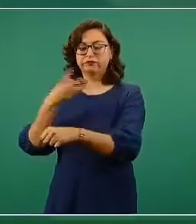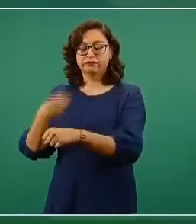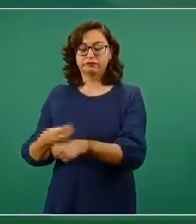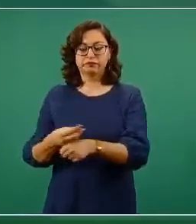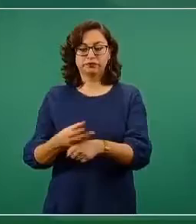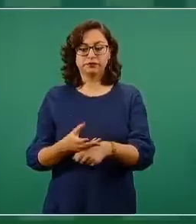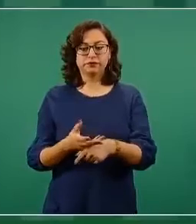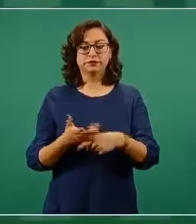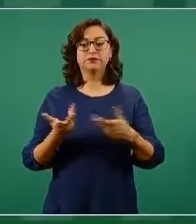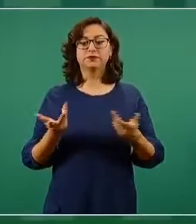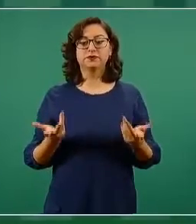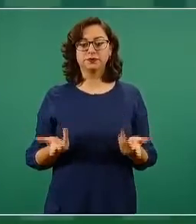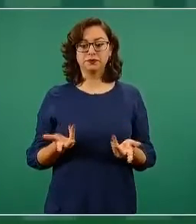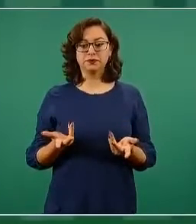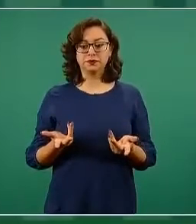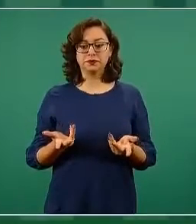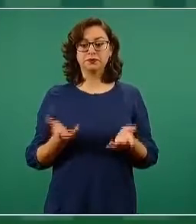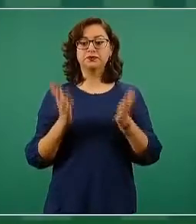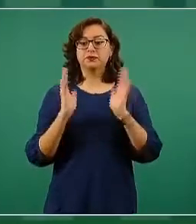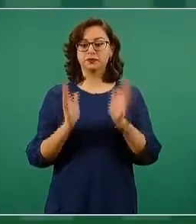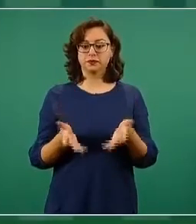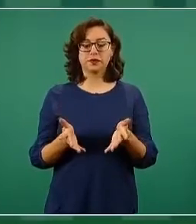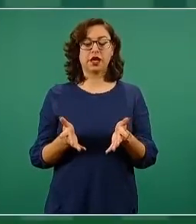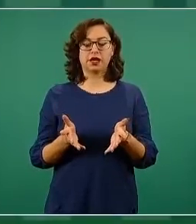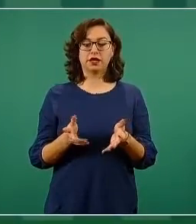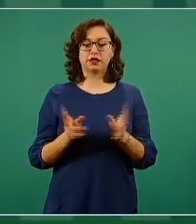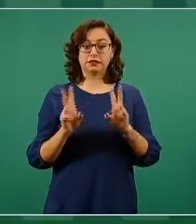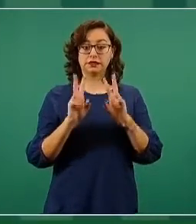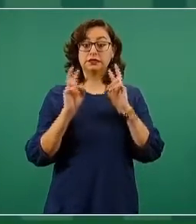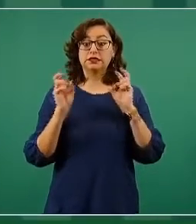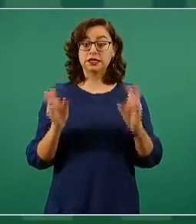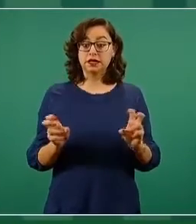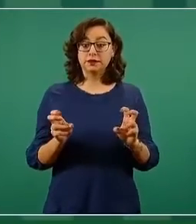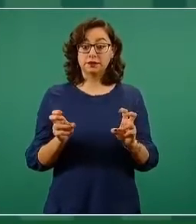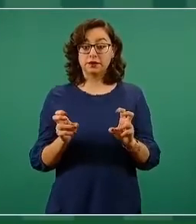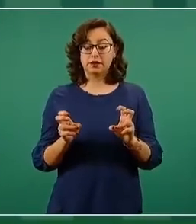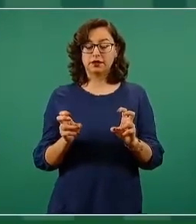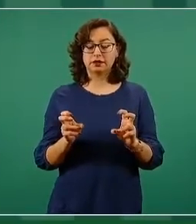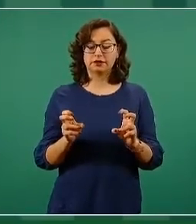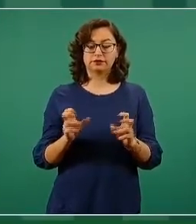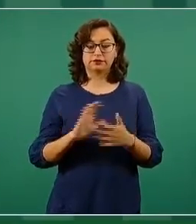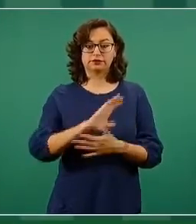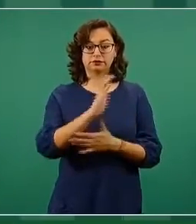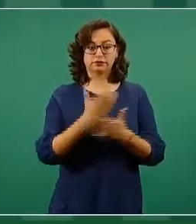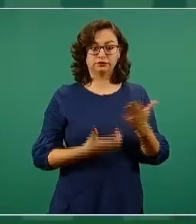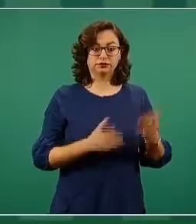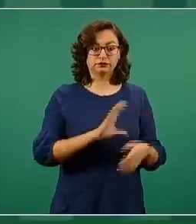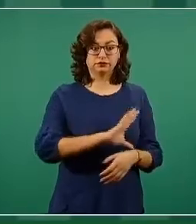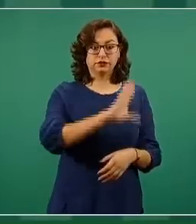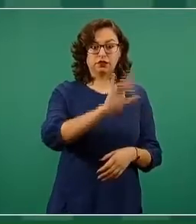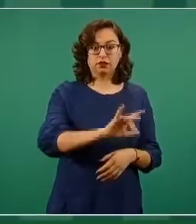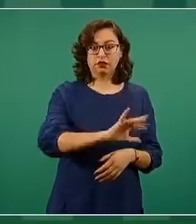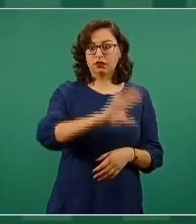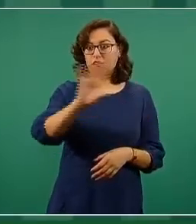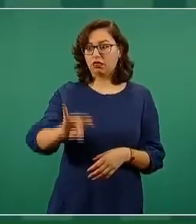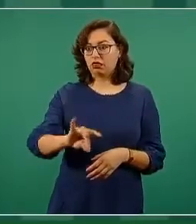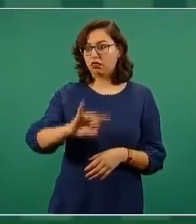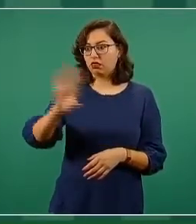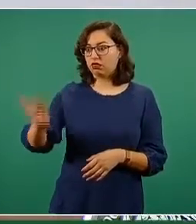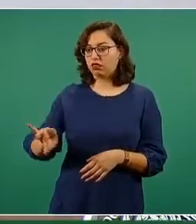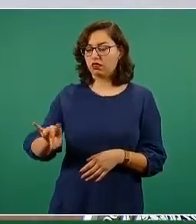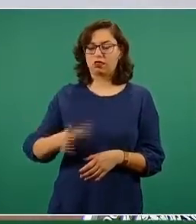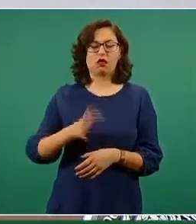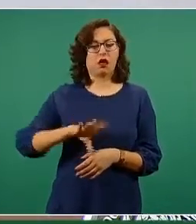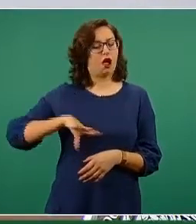dar fin al abuso de la subcontratación,